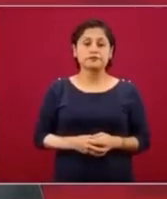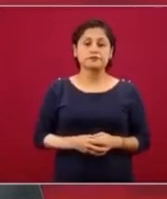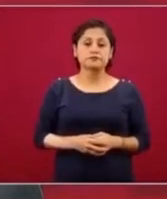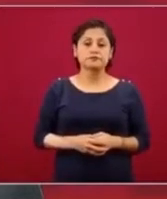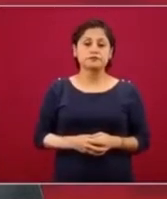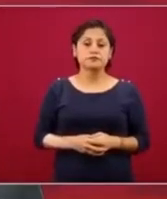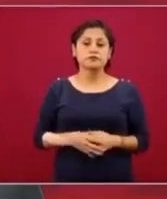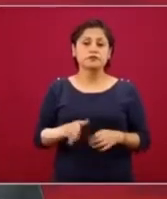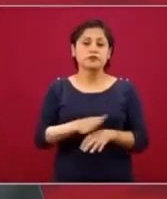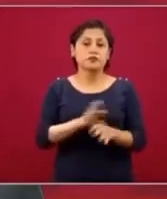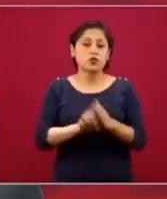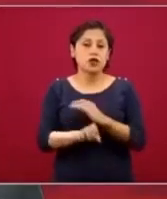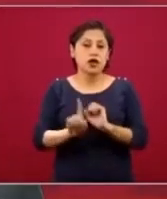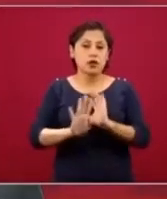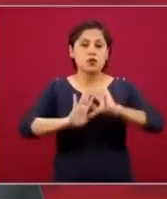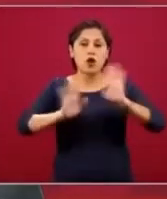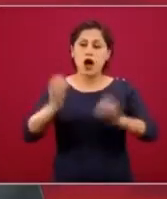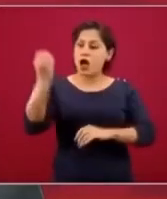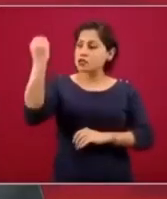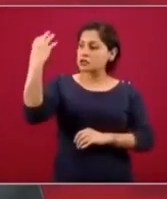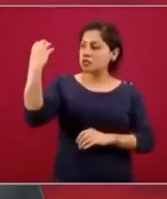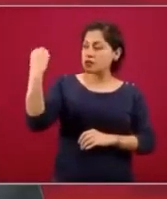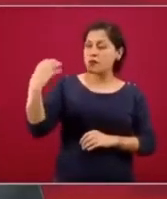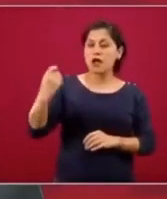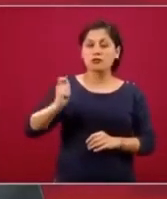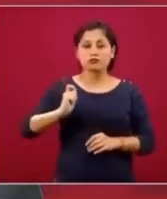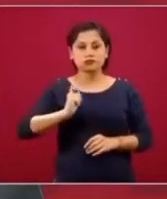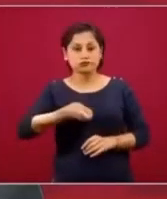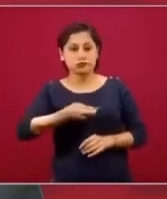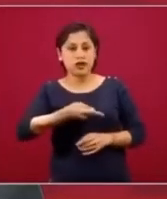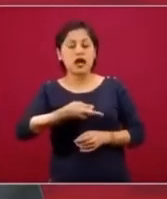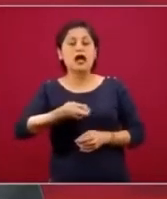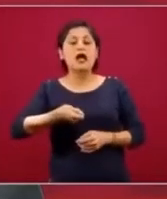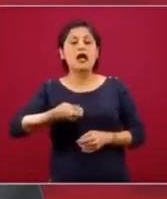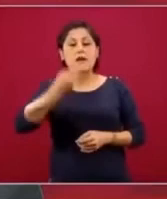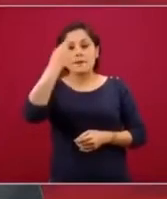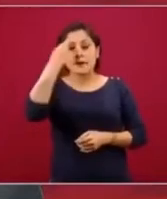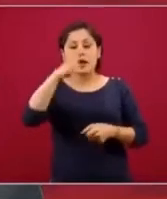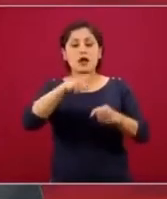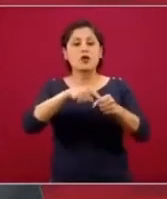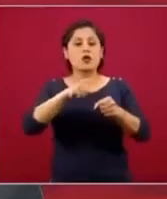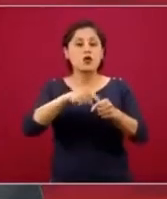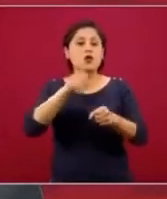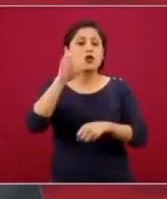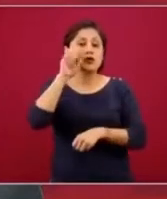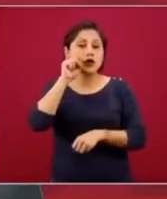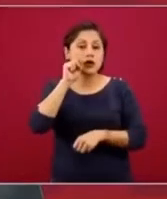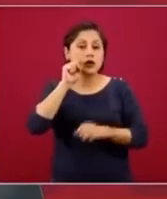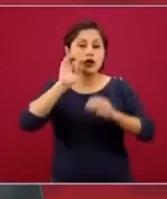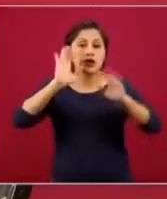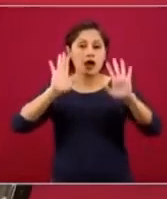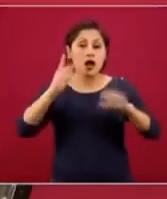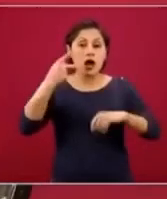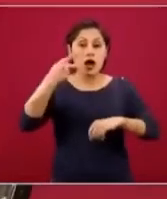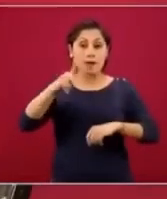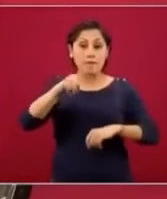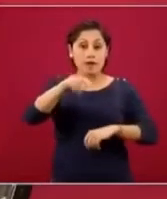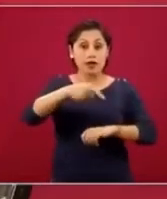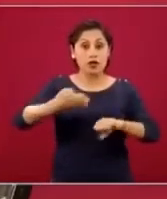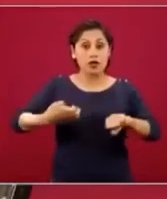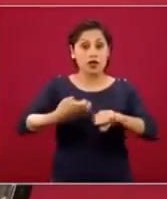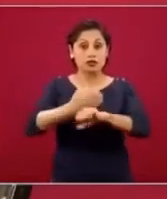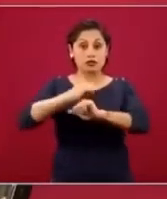calificación de naranja y consideran localmente que en todo el estado o en algunas regiones del estado se